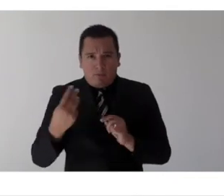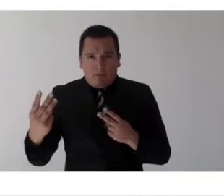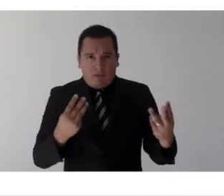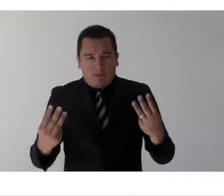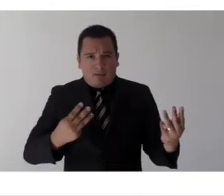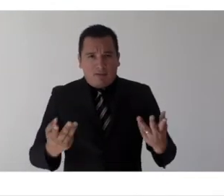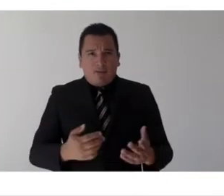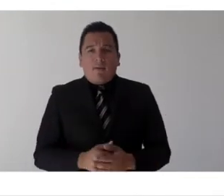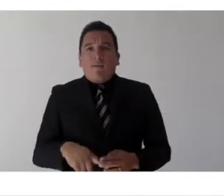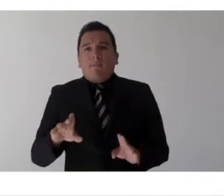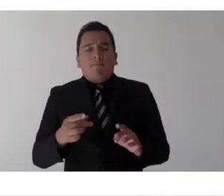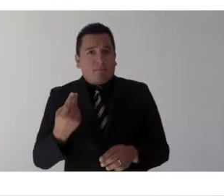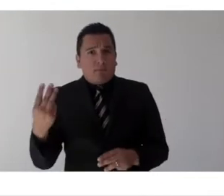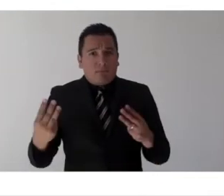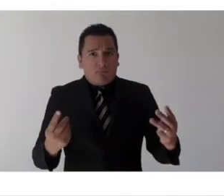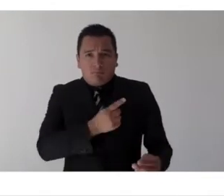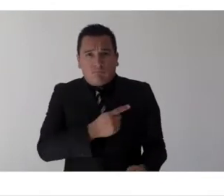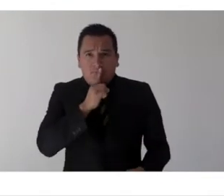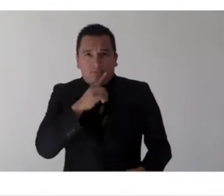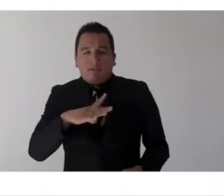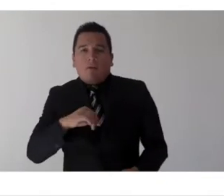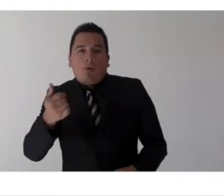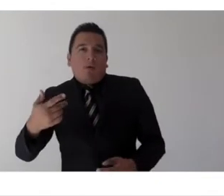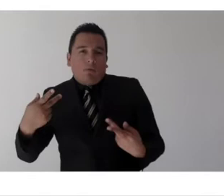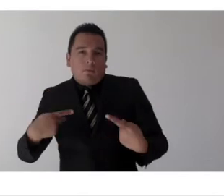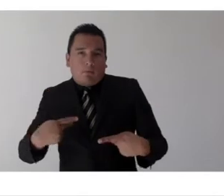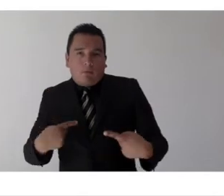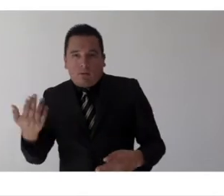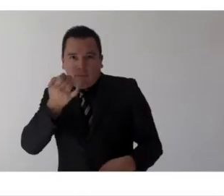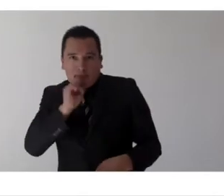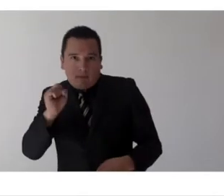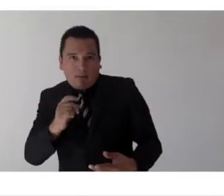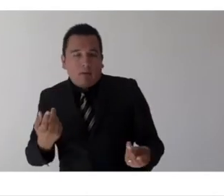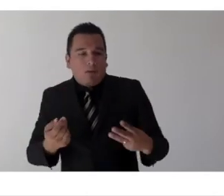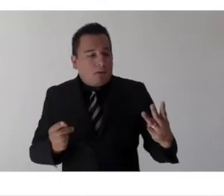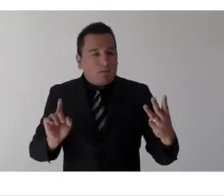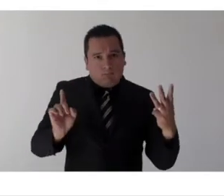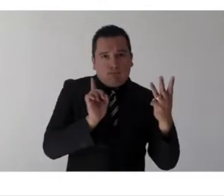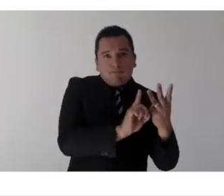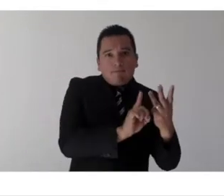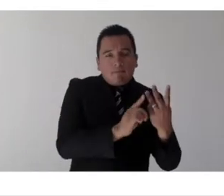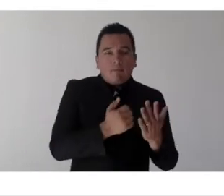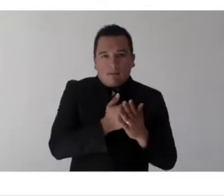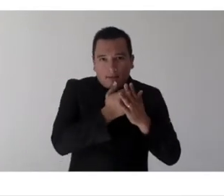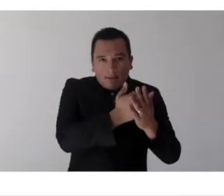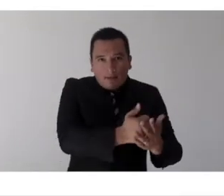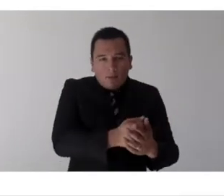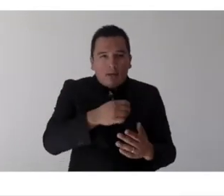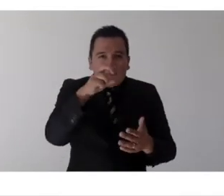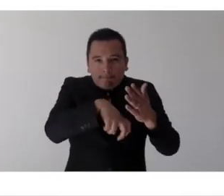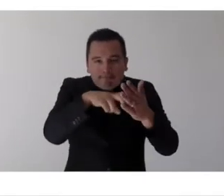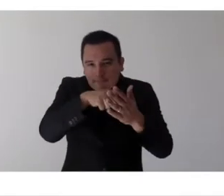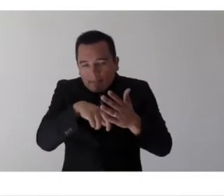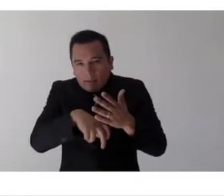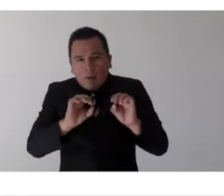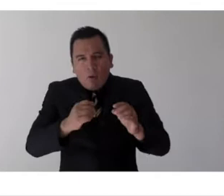y que ayudamos a compartir herramientas, metodologías y sobre todo capacidades en colectivo. Al ser